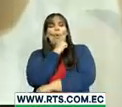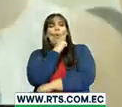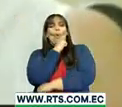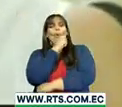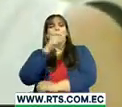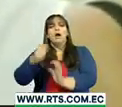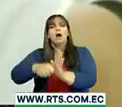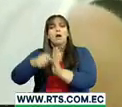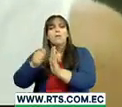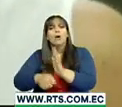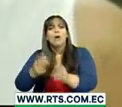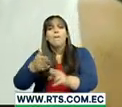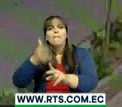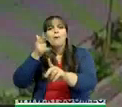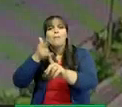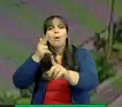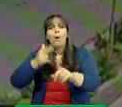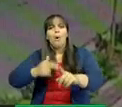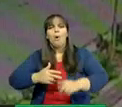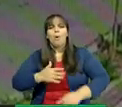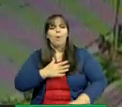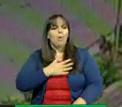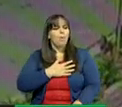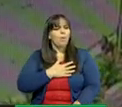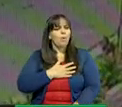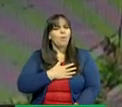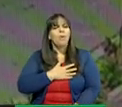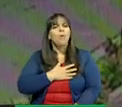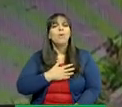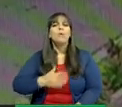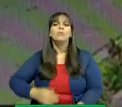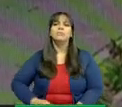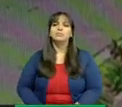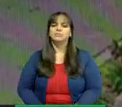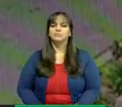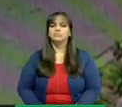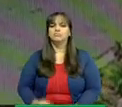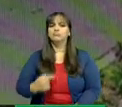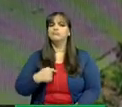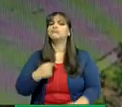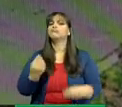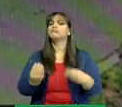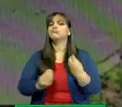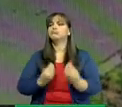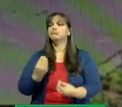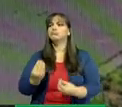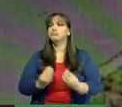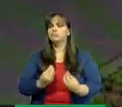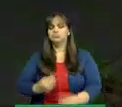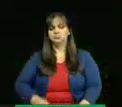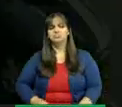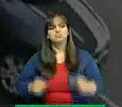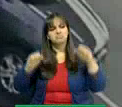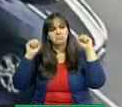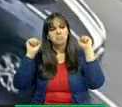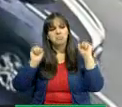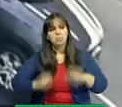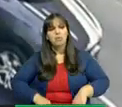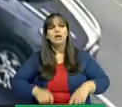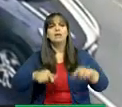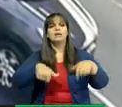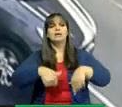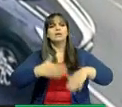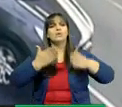nada. Yo estoy dispuesta a poder llegar a un acuerdo en materia de seguridad